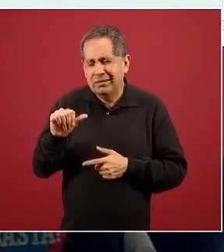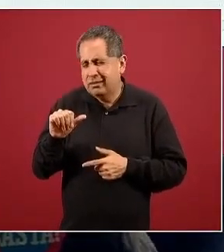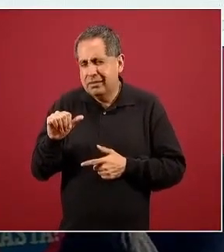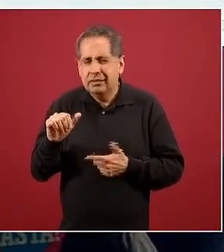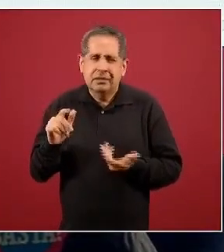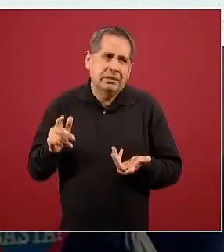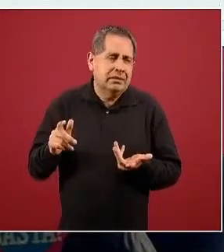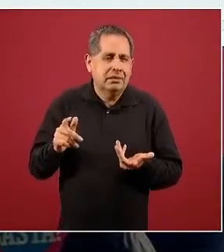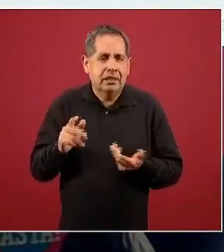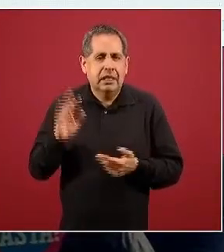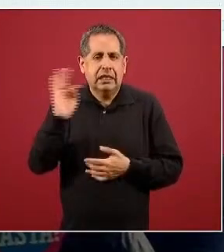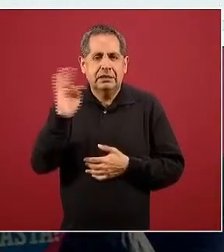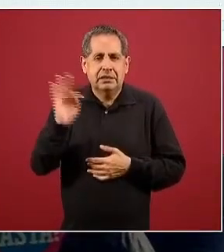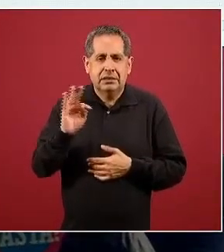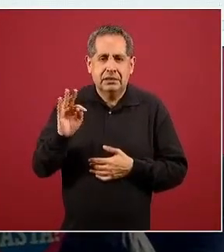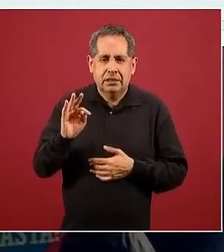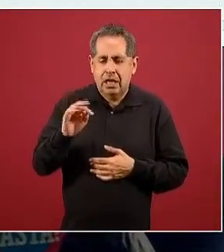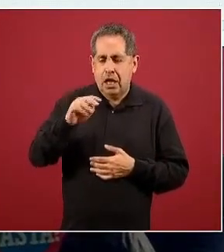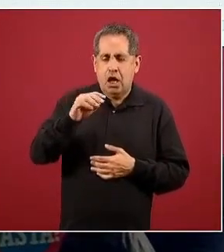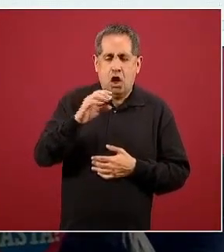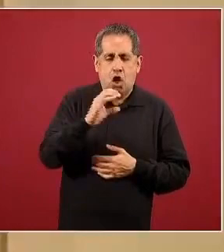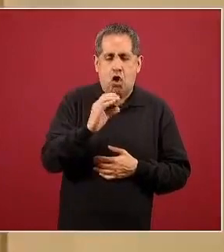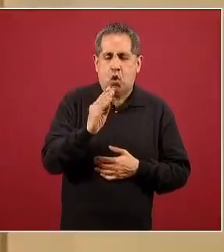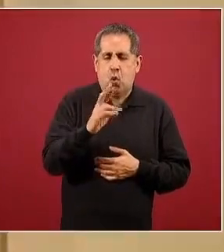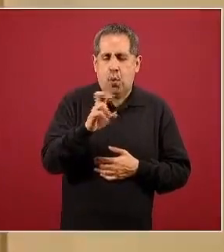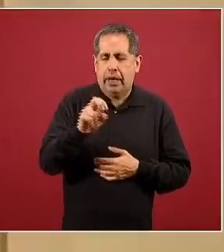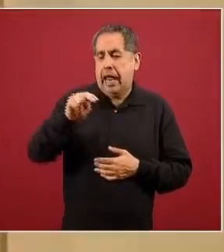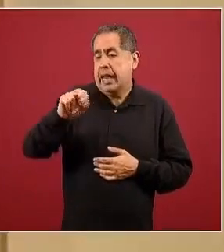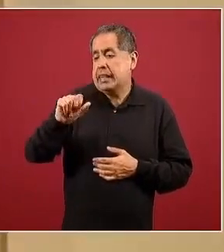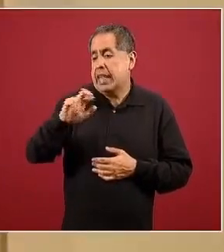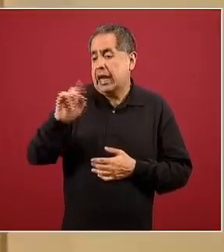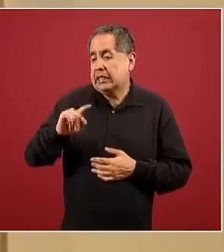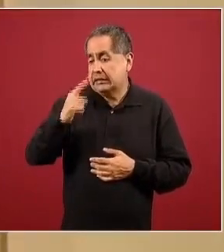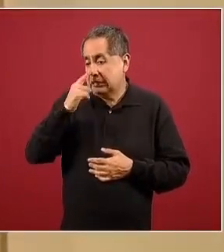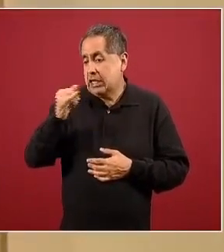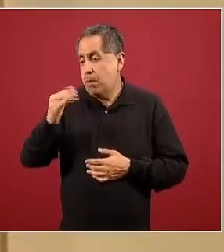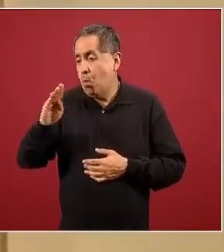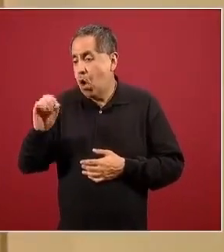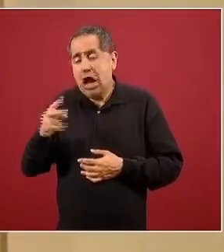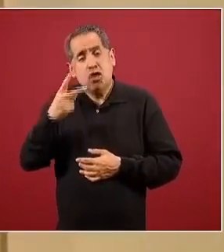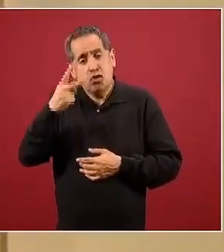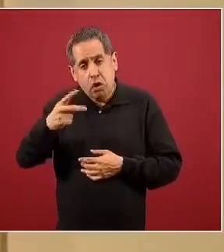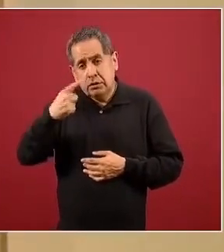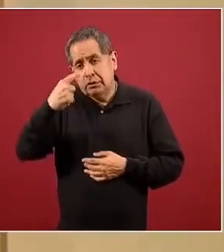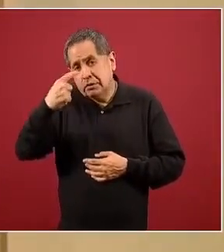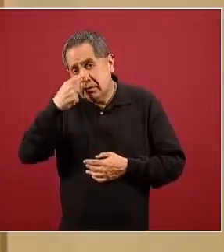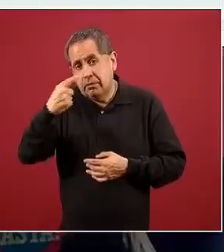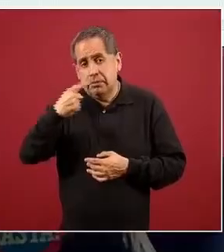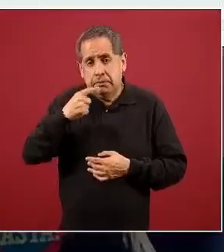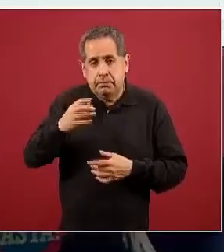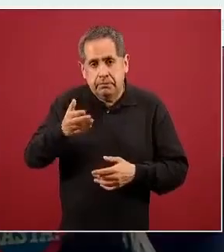se les hizo feo ponerle cubre nariz y boca, pero hay que cubrir la nariz y la boca.